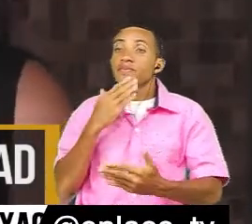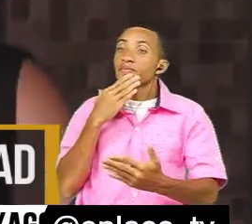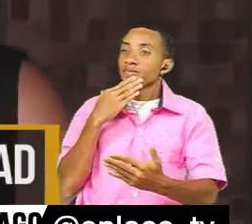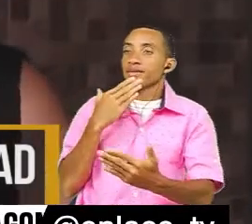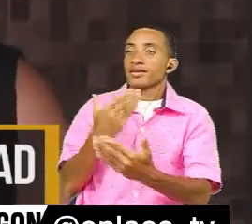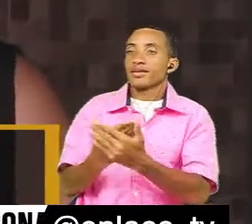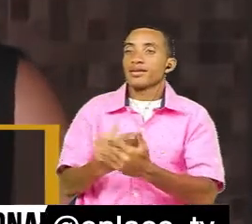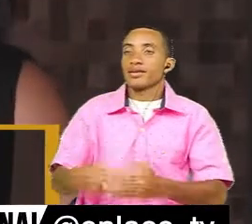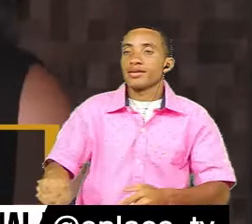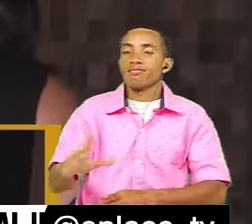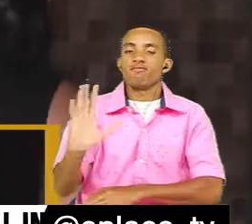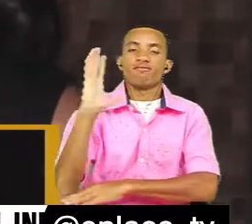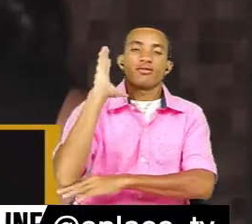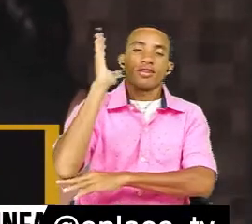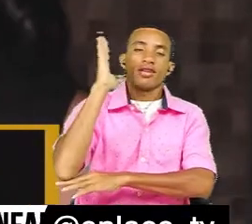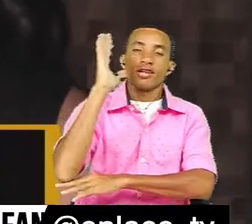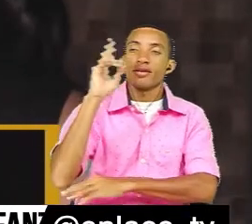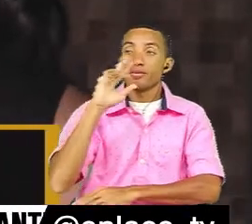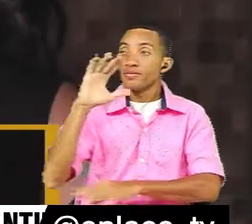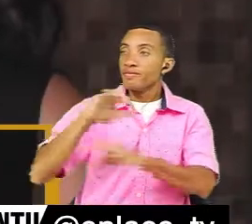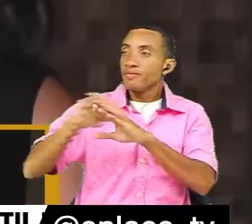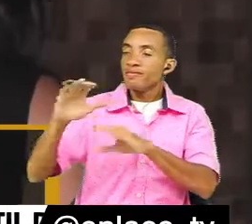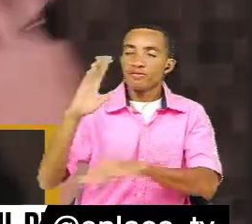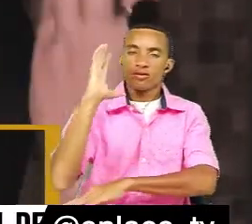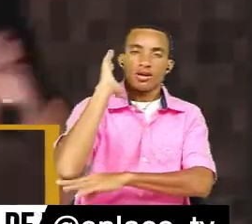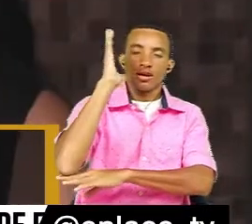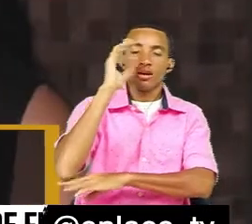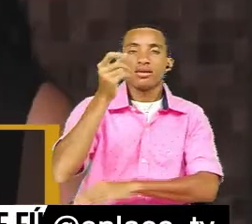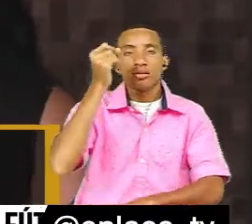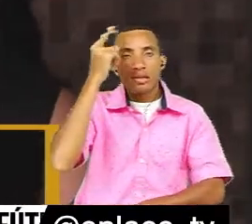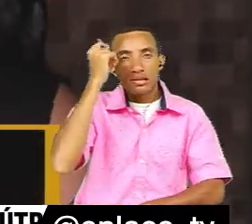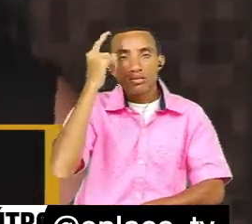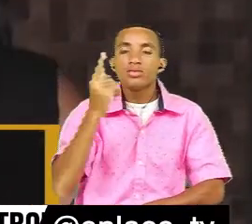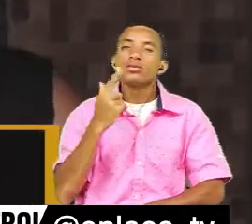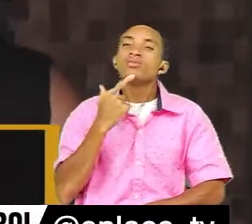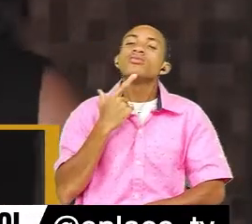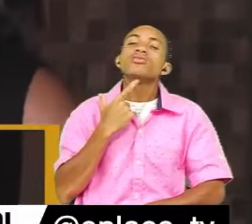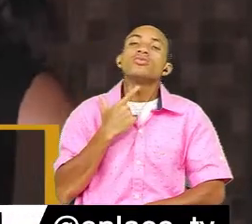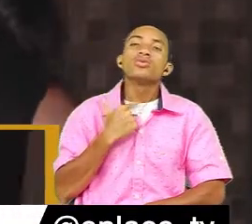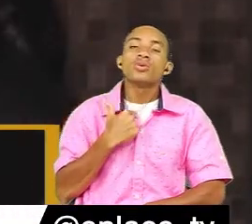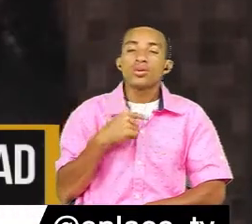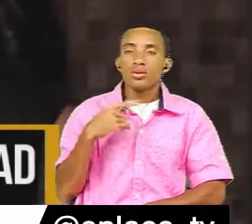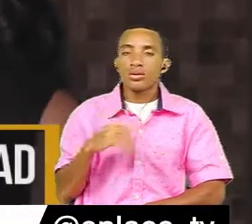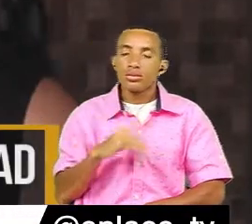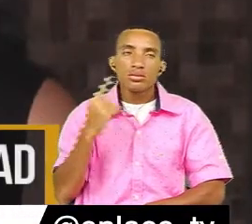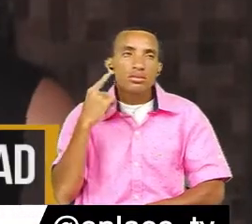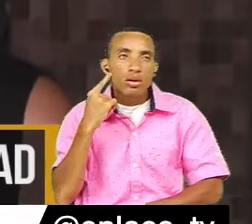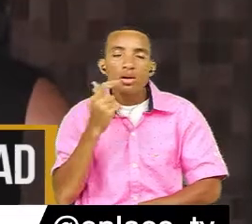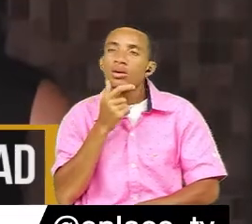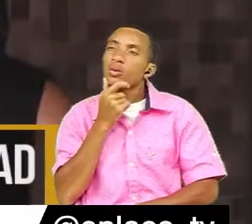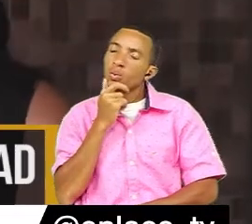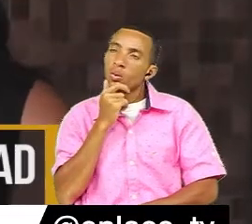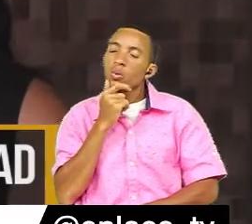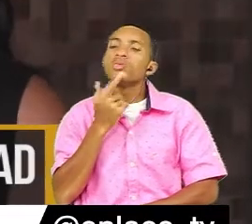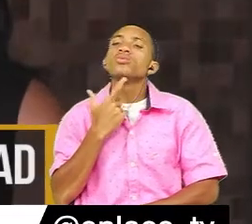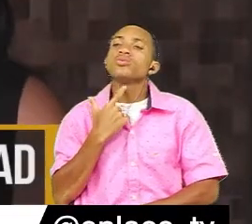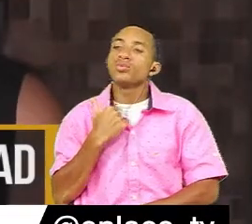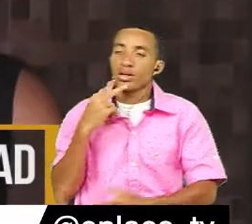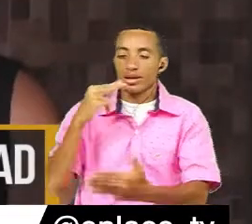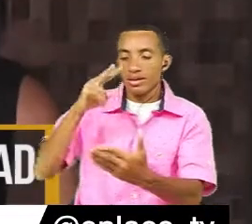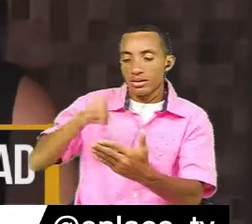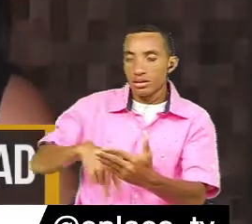de nuestros narradores invitados, empezamos a entender que si nos gusta escucharla, es muy seguro que nos va a gustar leerla. Entonces, es una